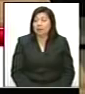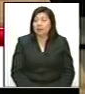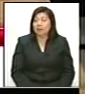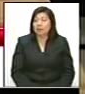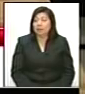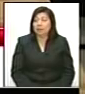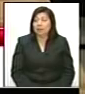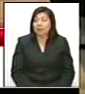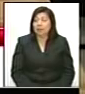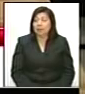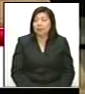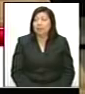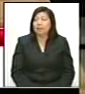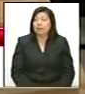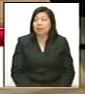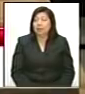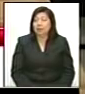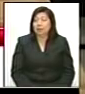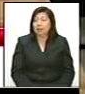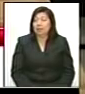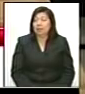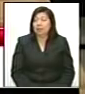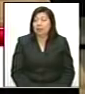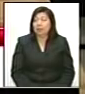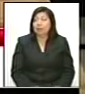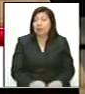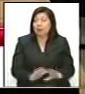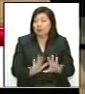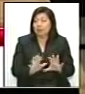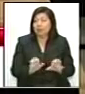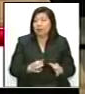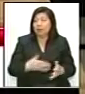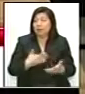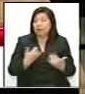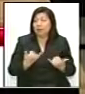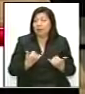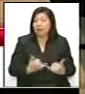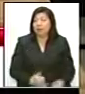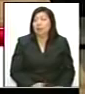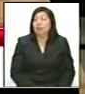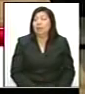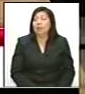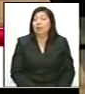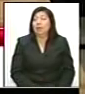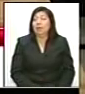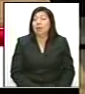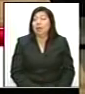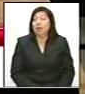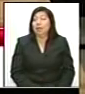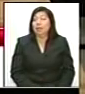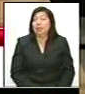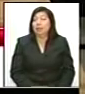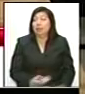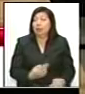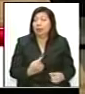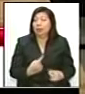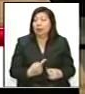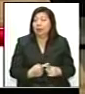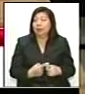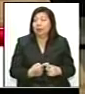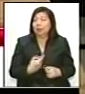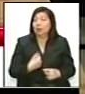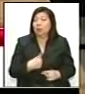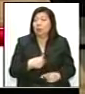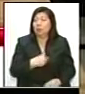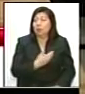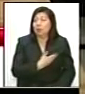Va a responder el señor ministro. Sí, estamos evaluando esa posibilidad. Ahorita, en estos momentos, la política de relaciones exteriores de nuestro